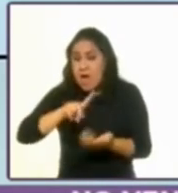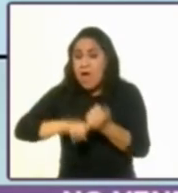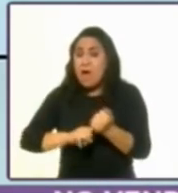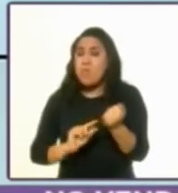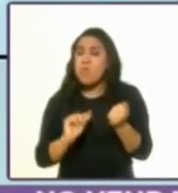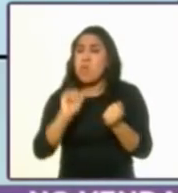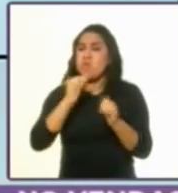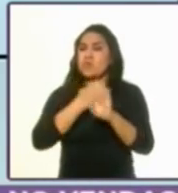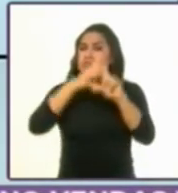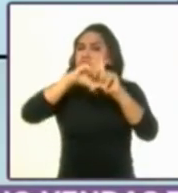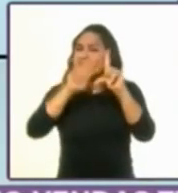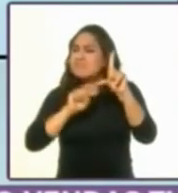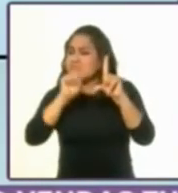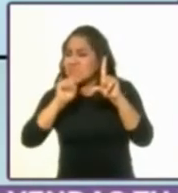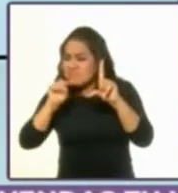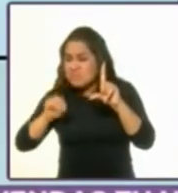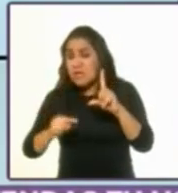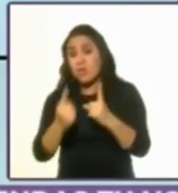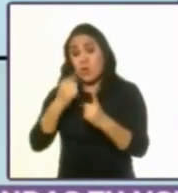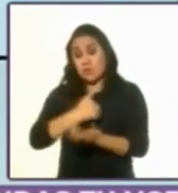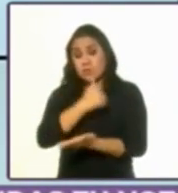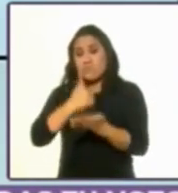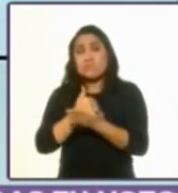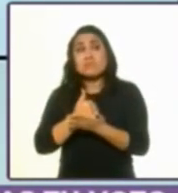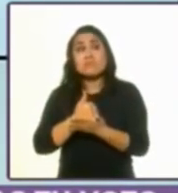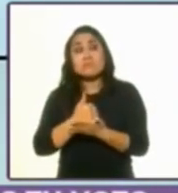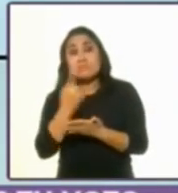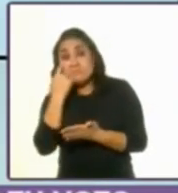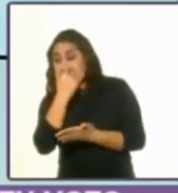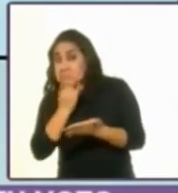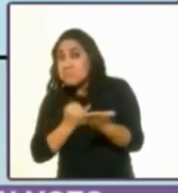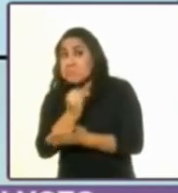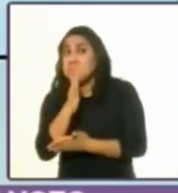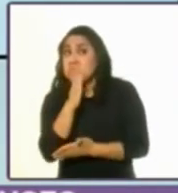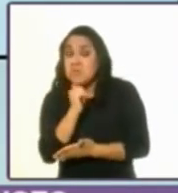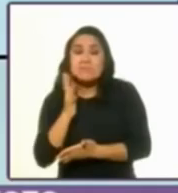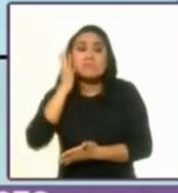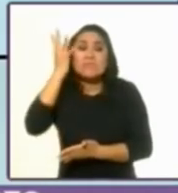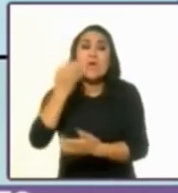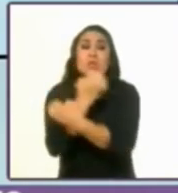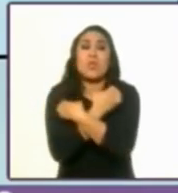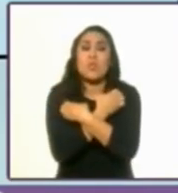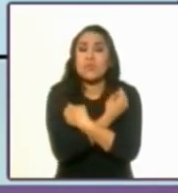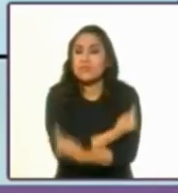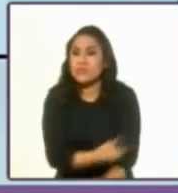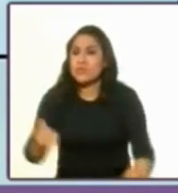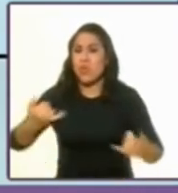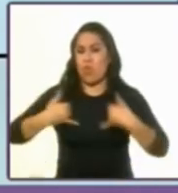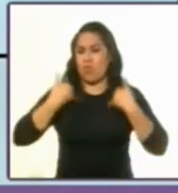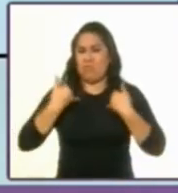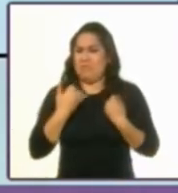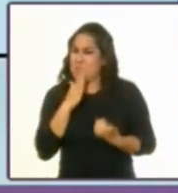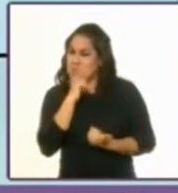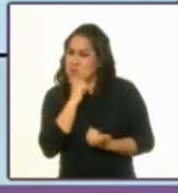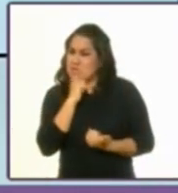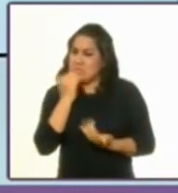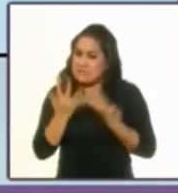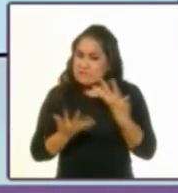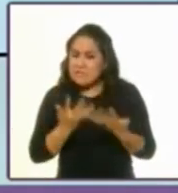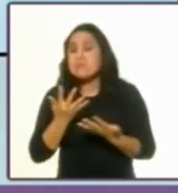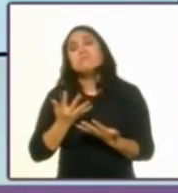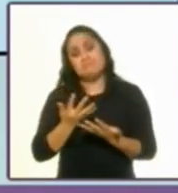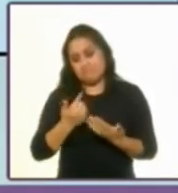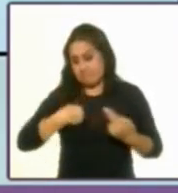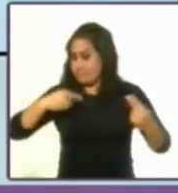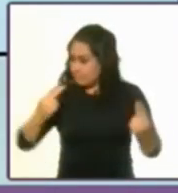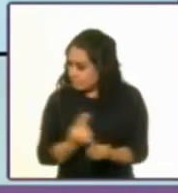federativas que no pueda decidir sobre la educación de los hijos de los niños y de los jóvenes en esta ciudad vamos a hacer que el gobierno de